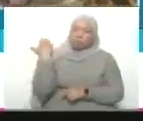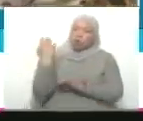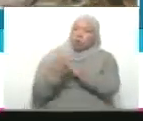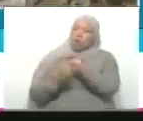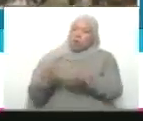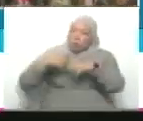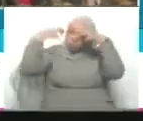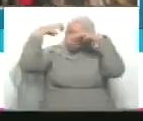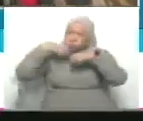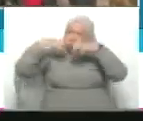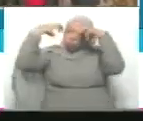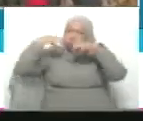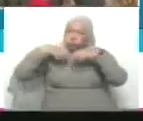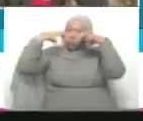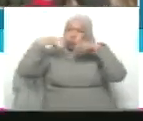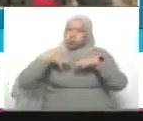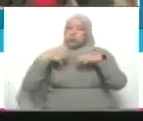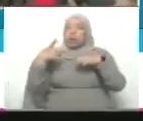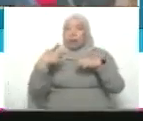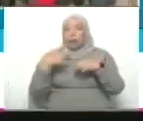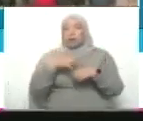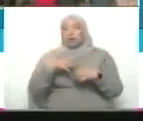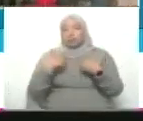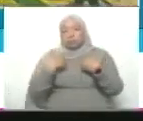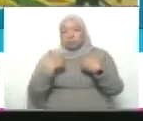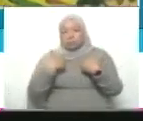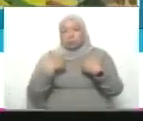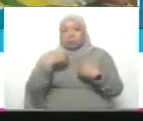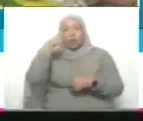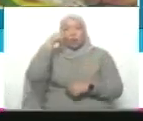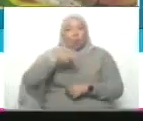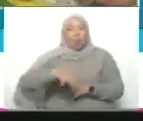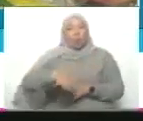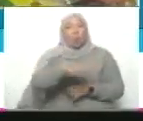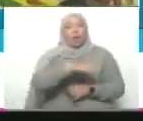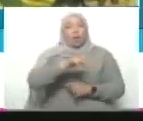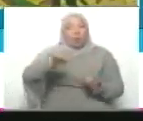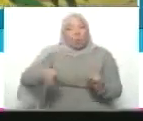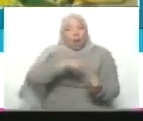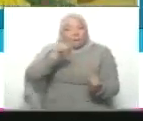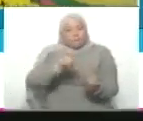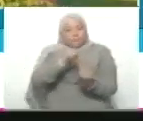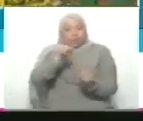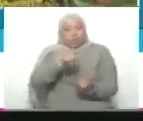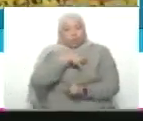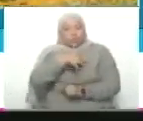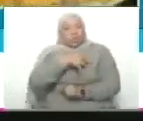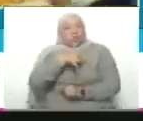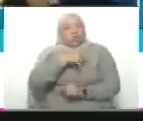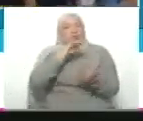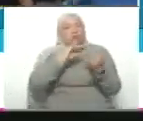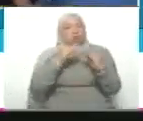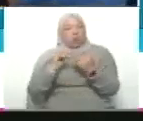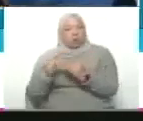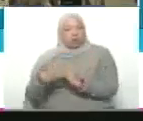tuvimos afectaciones. Y acompañamos al pueblo de Maracay en la reconstrucción espiritual de esta